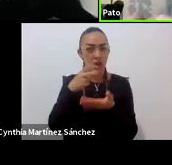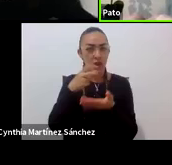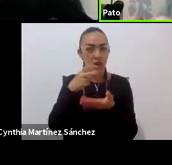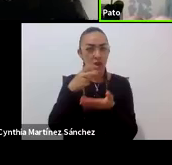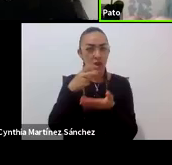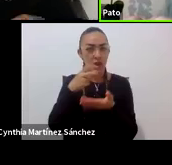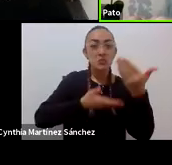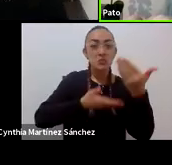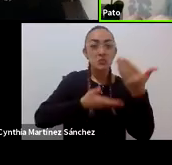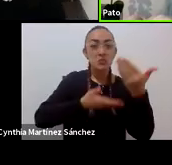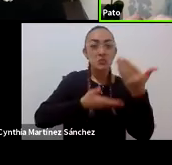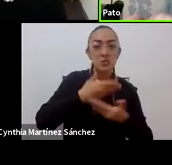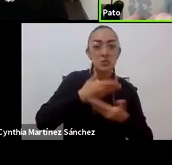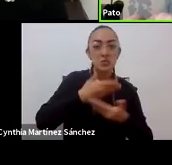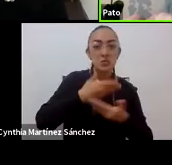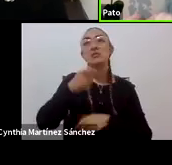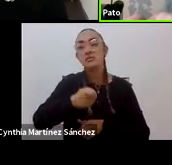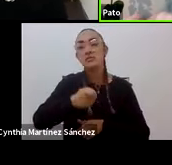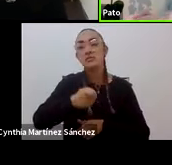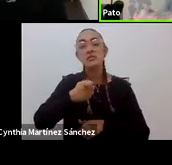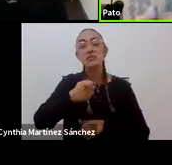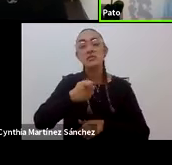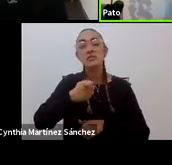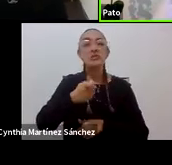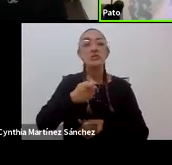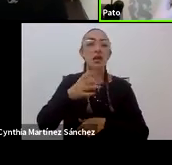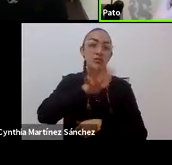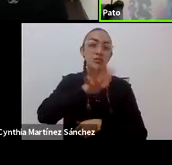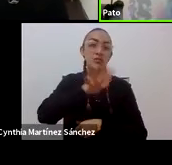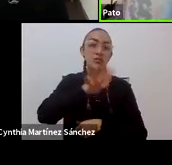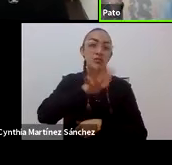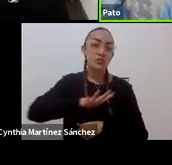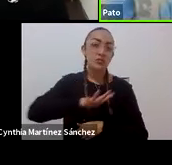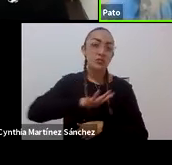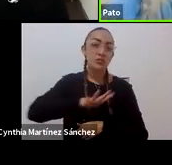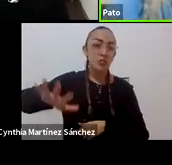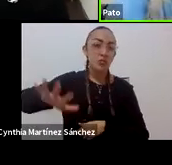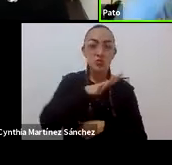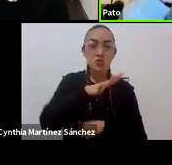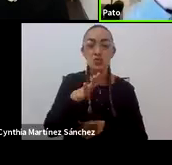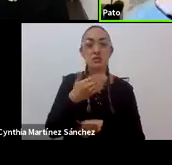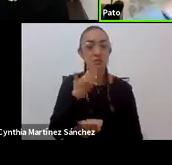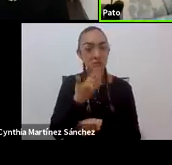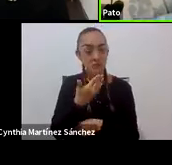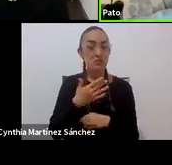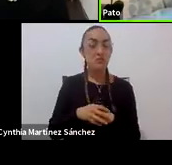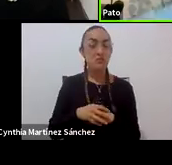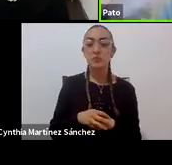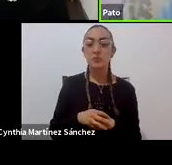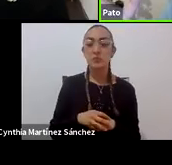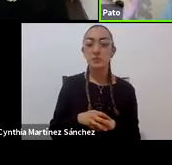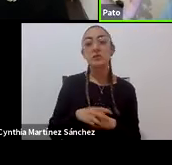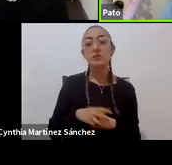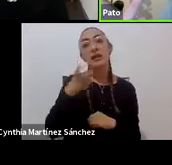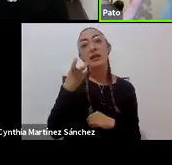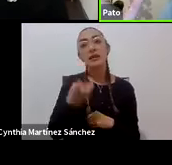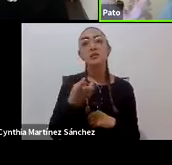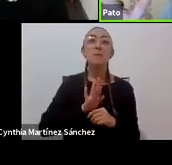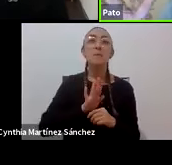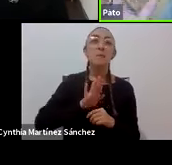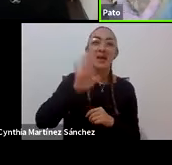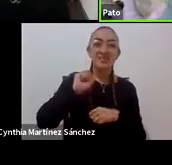bienestar comunitario? ¿No? Es decir, ese ejercicio de llenar algo que puede significar cualquier